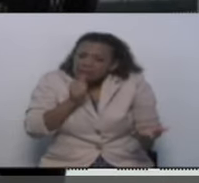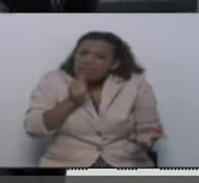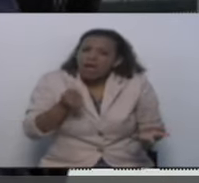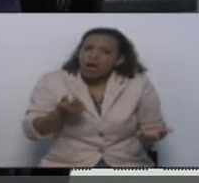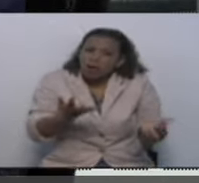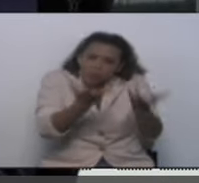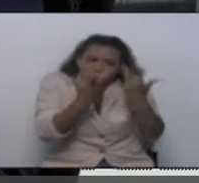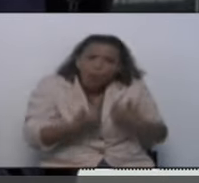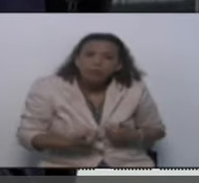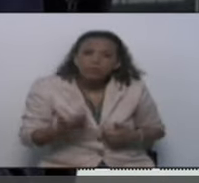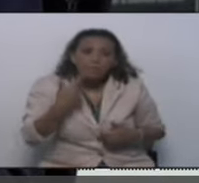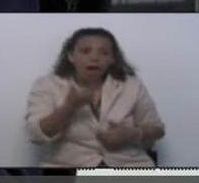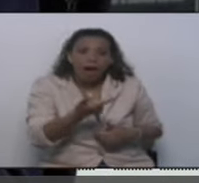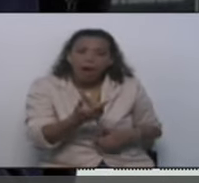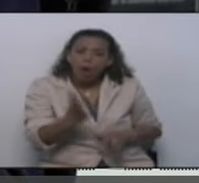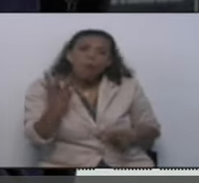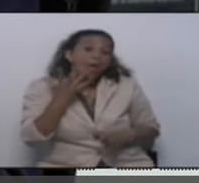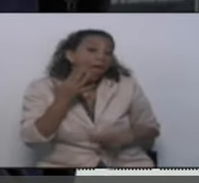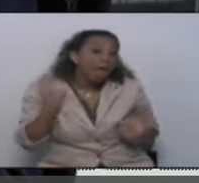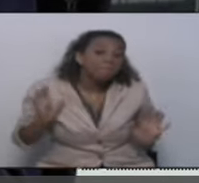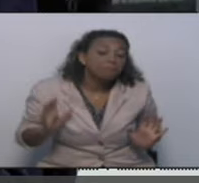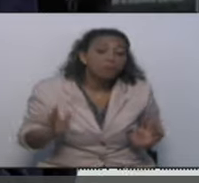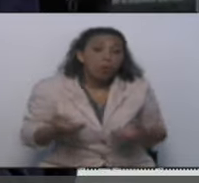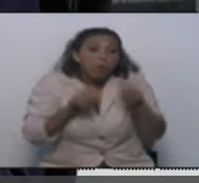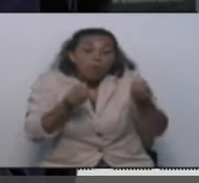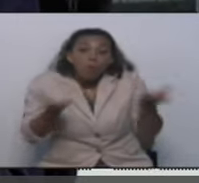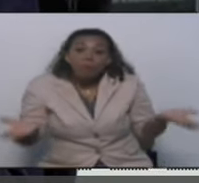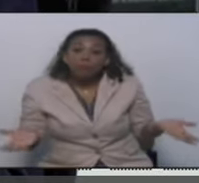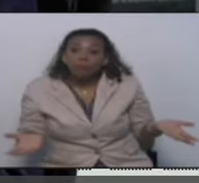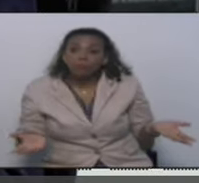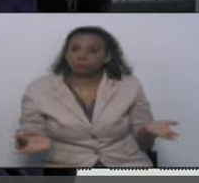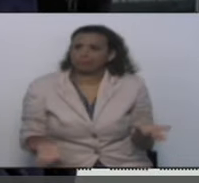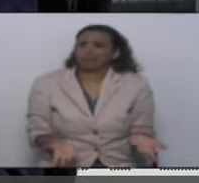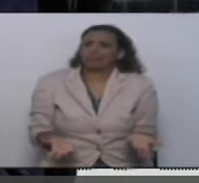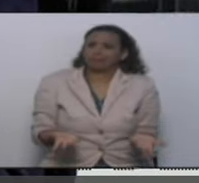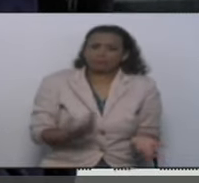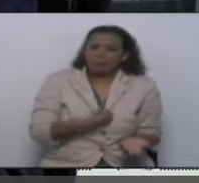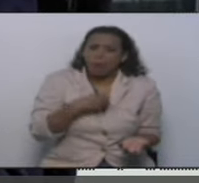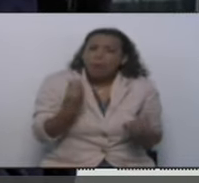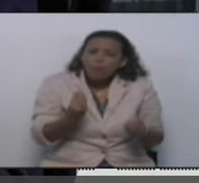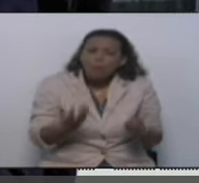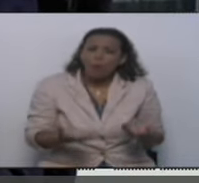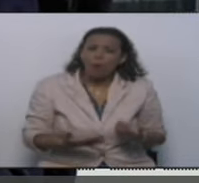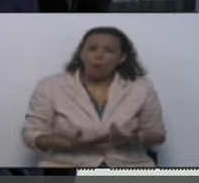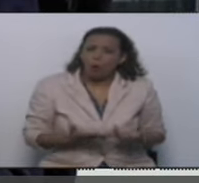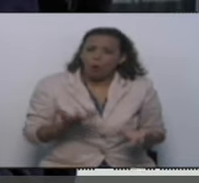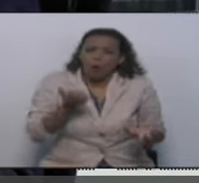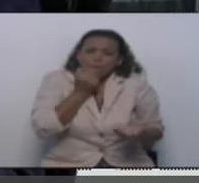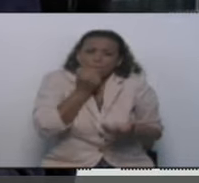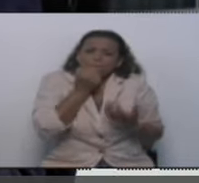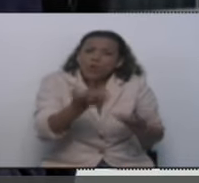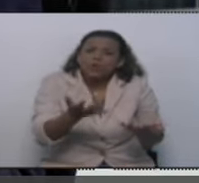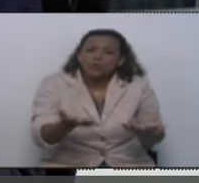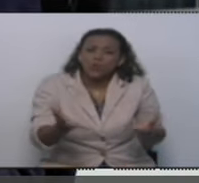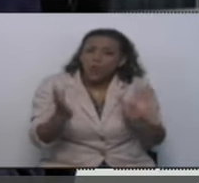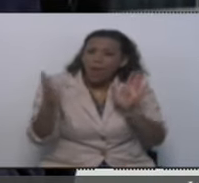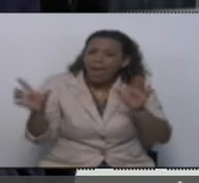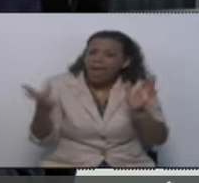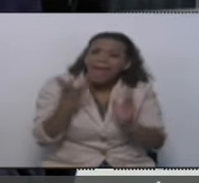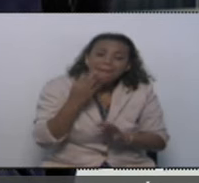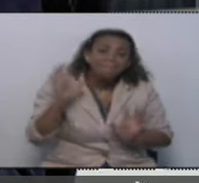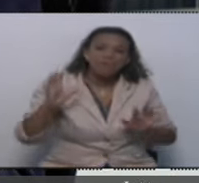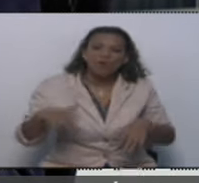Cuéntenme, no podríamos poner ni un ejemplo negativo. Sería aberrante, sería ofensivo poner un ejemplo